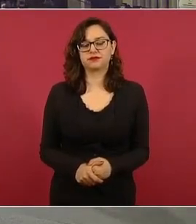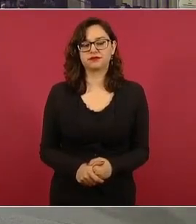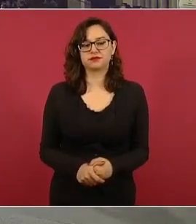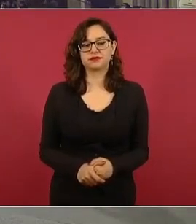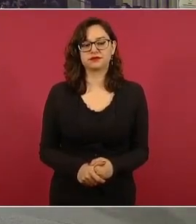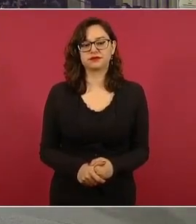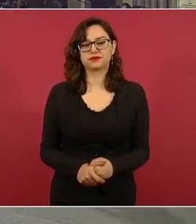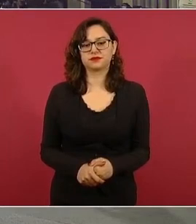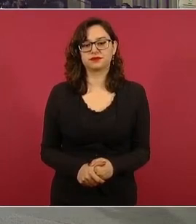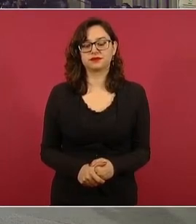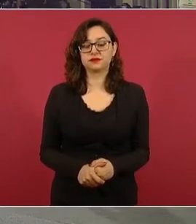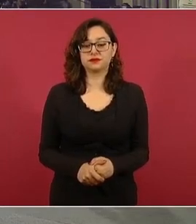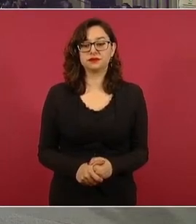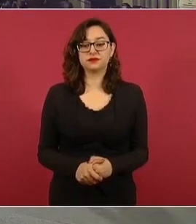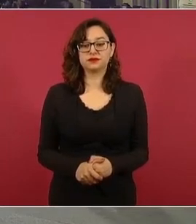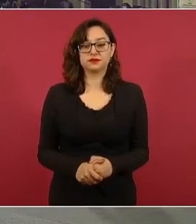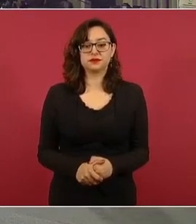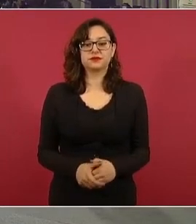A ver, Tren Maya.